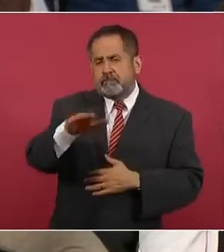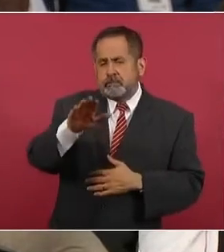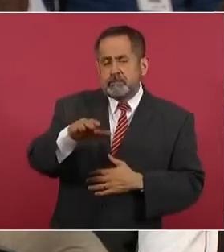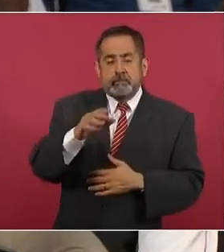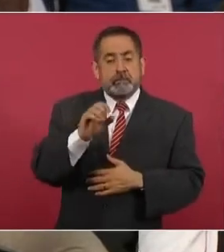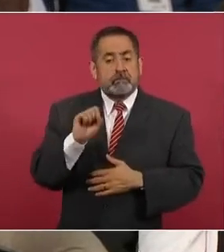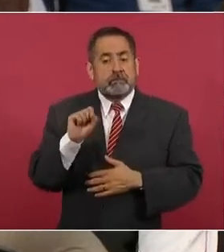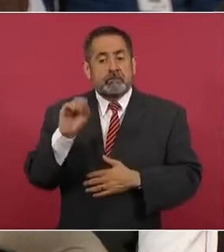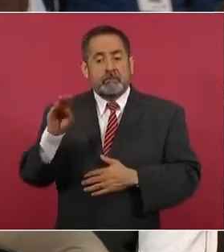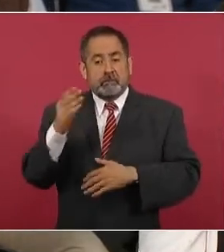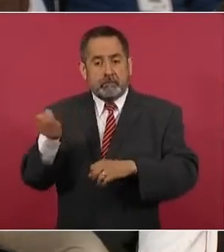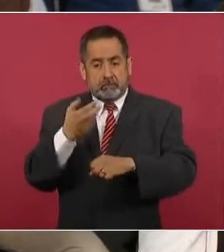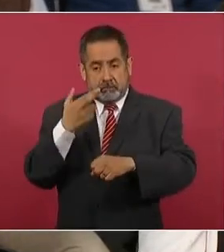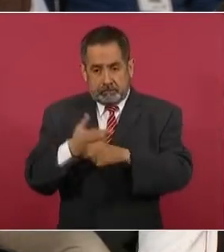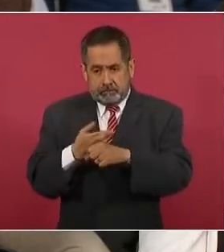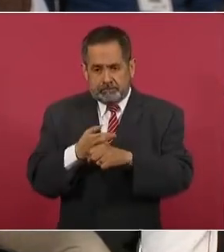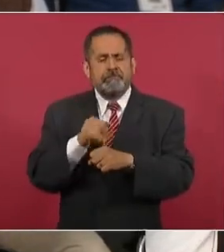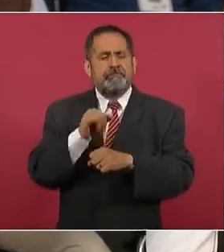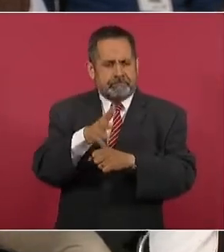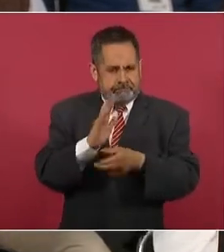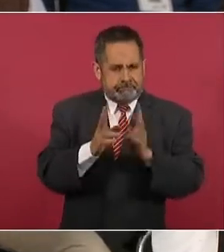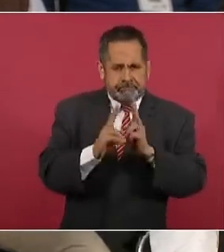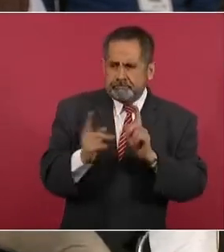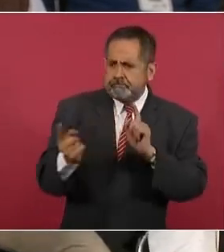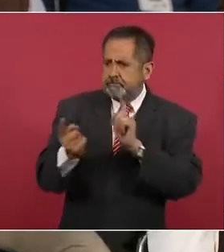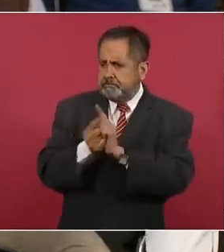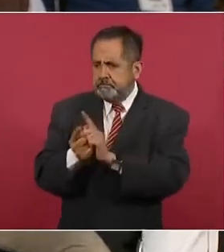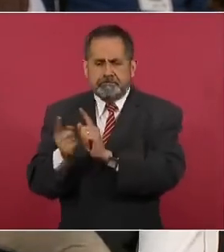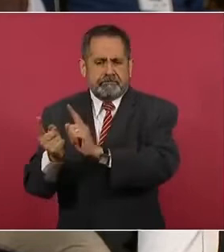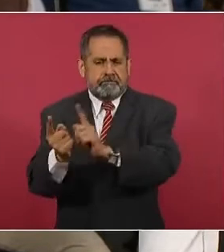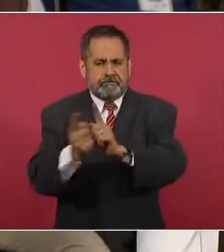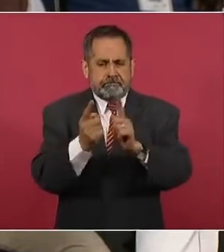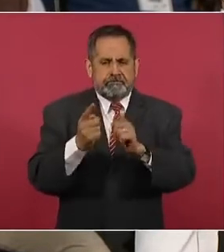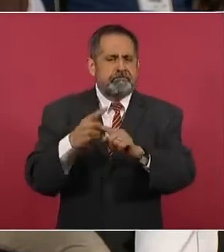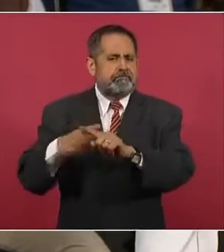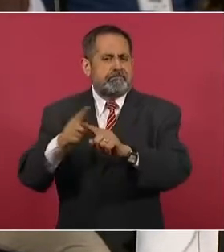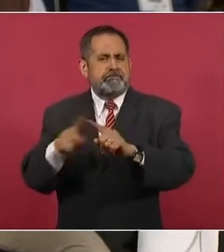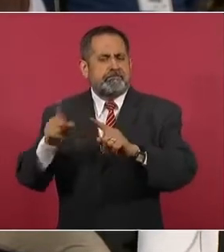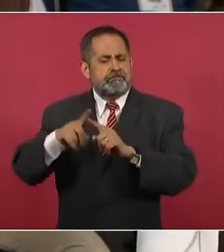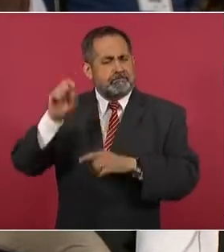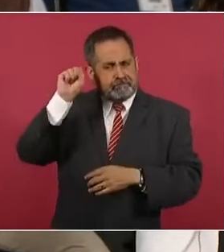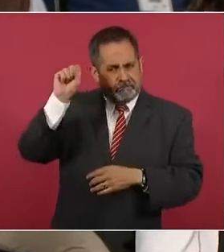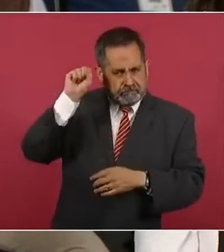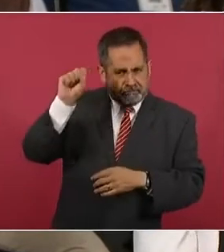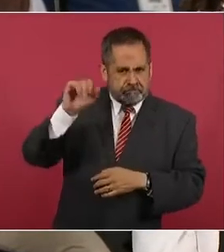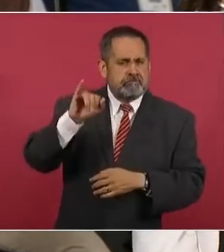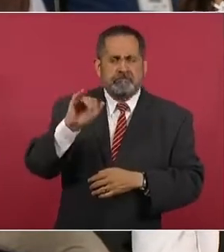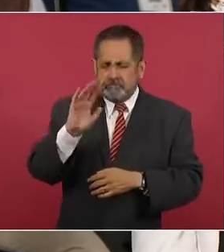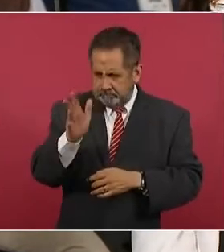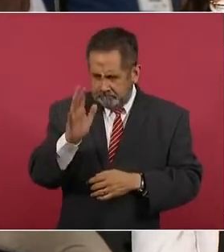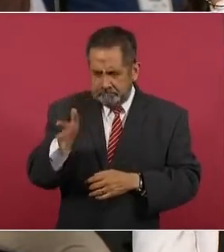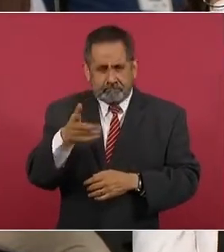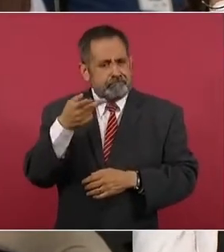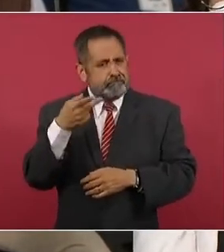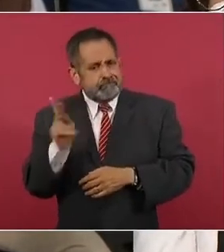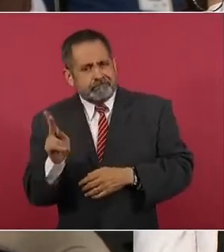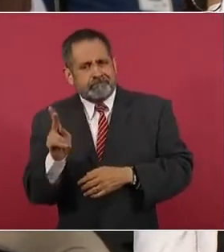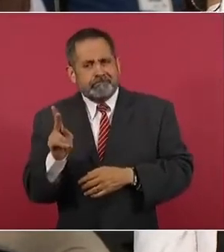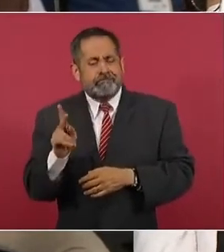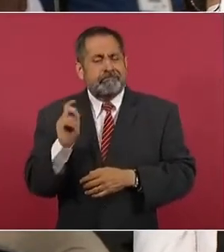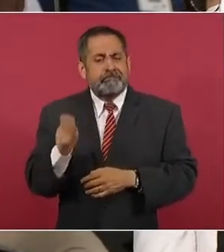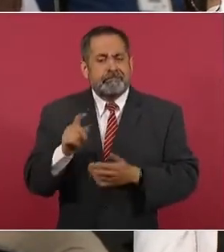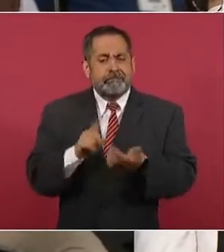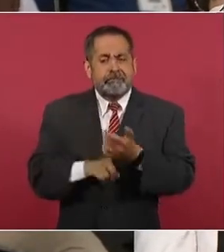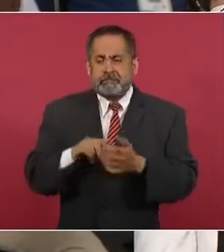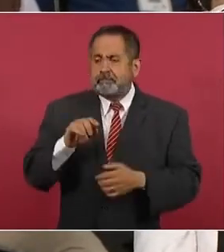del Trabajo a un grupo de sindicatos. Aquí el asunto es que